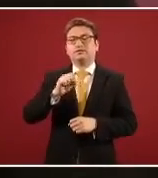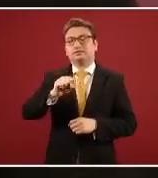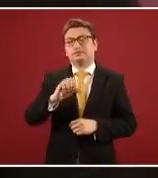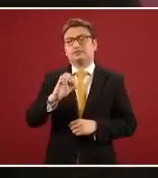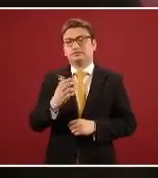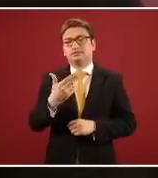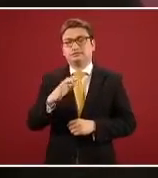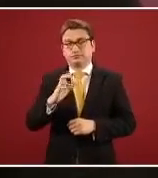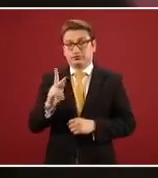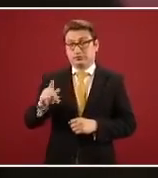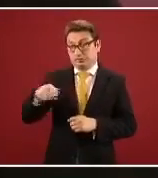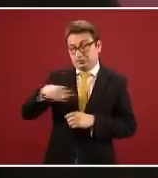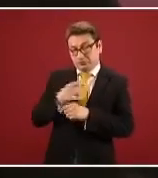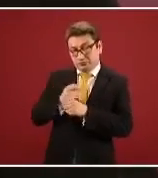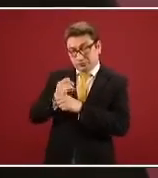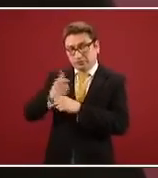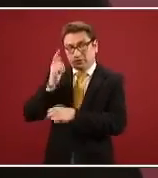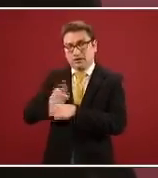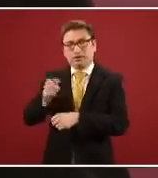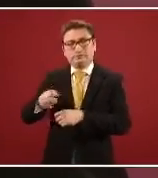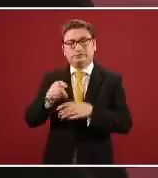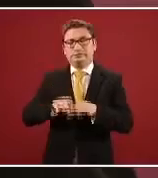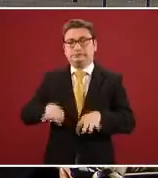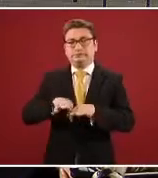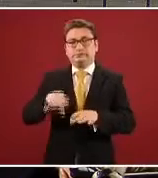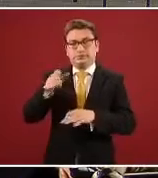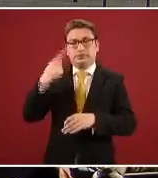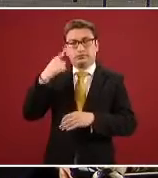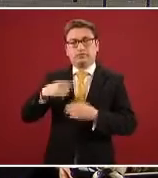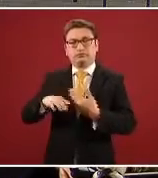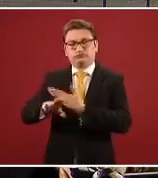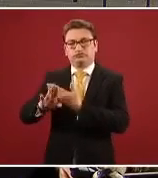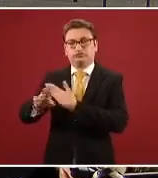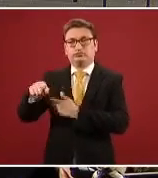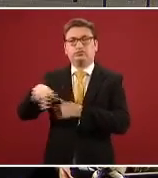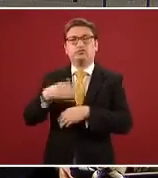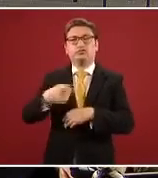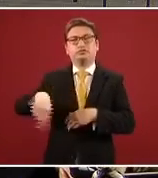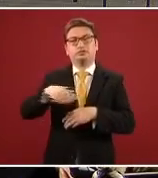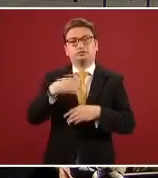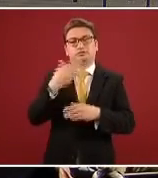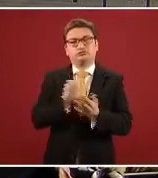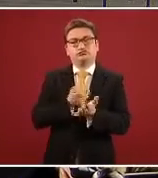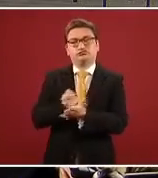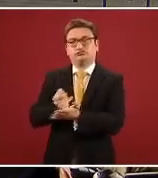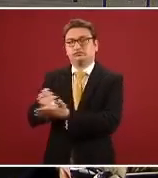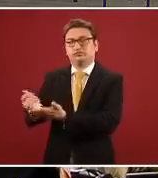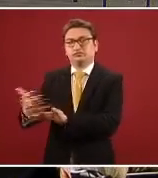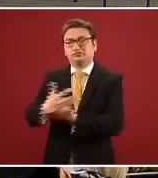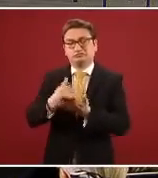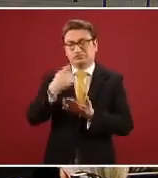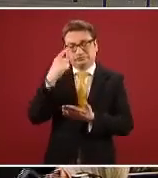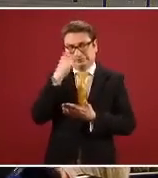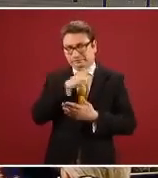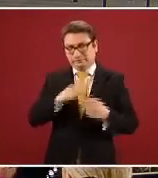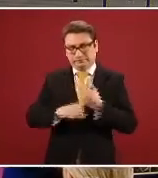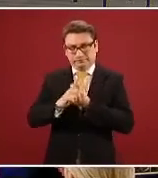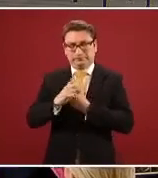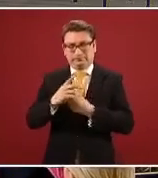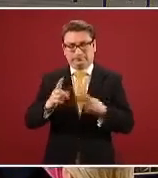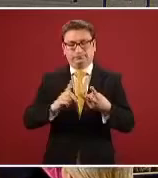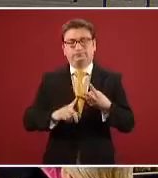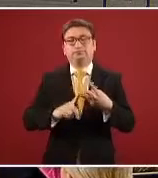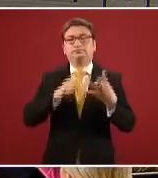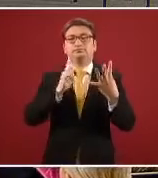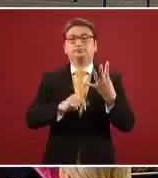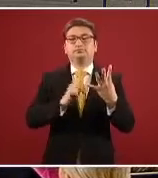énfasis en el combate a este tipo de prácticas que lesionan la recaudación fiscal del Estado mexicano. El cuarto